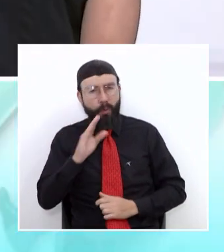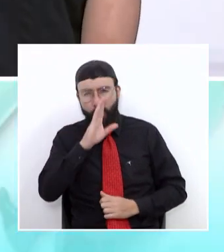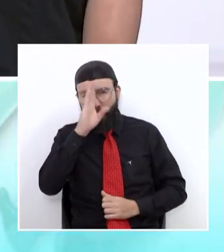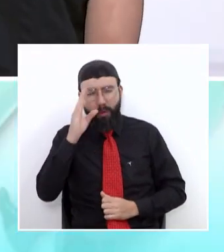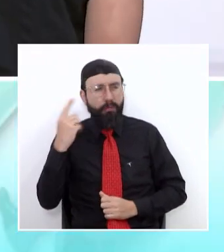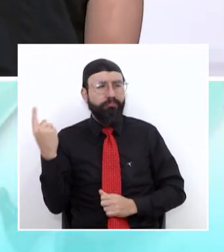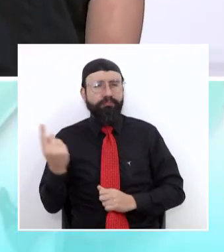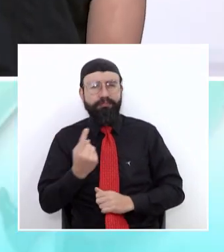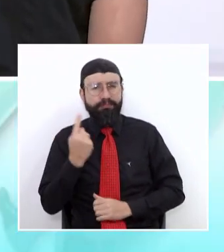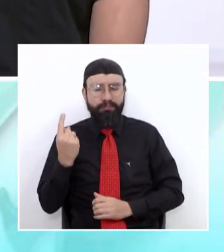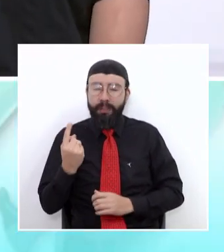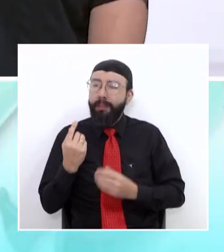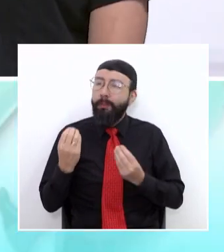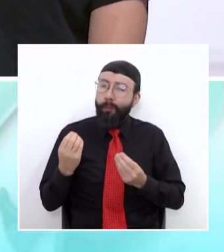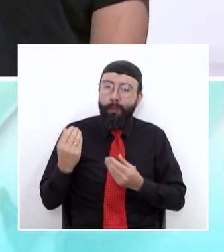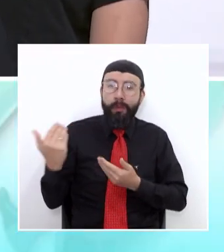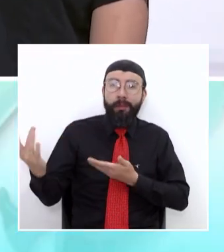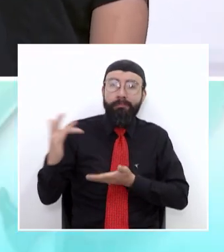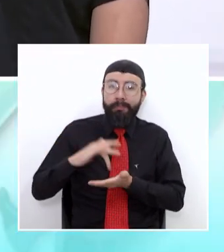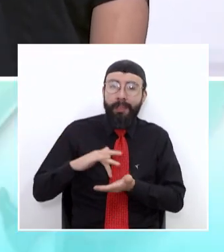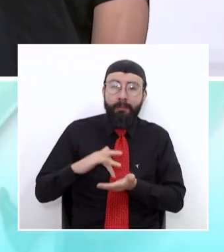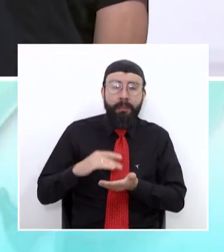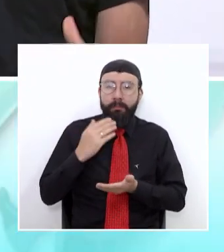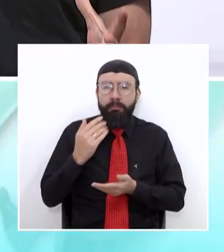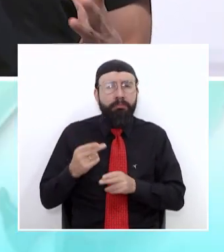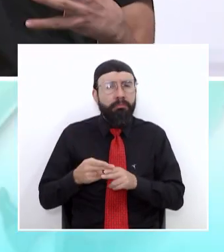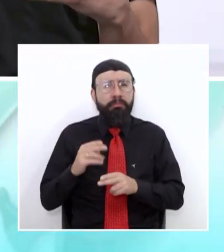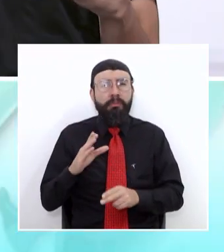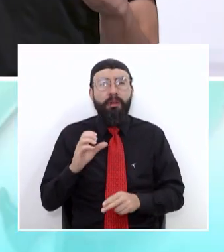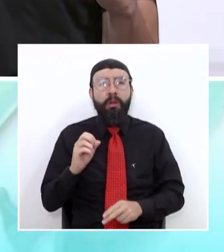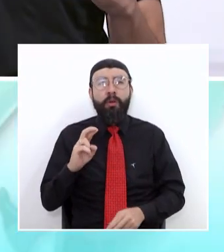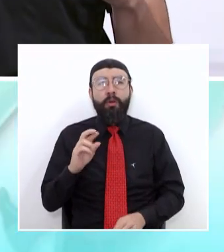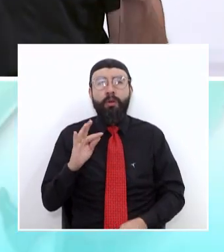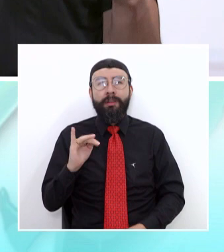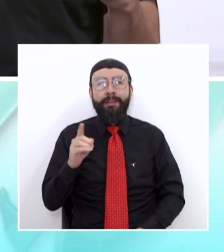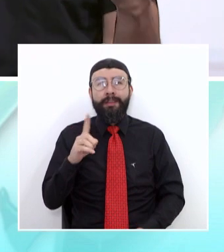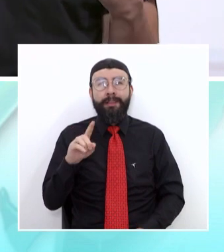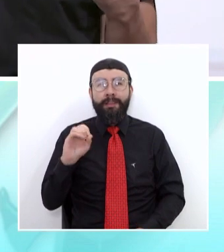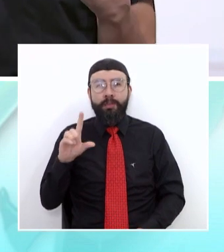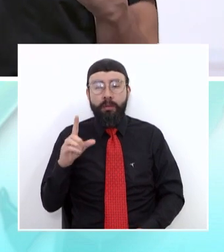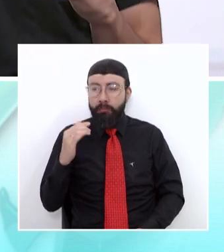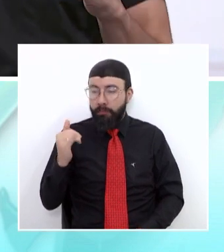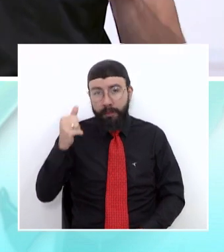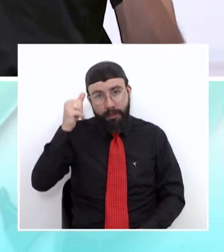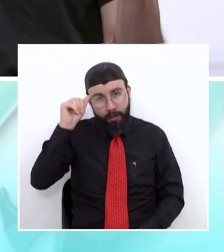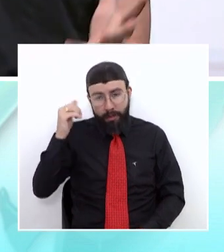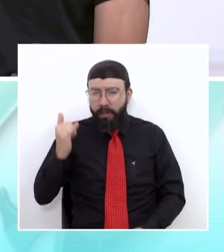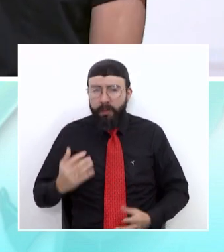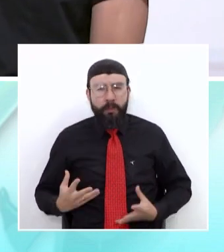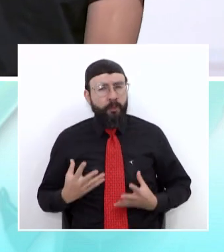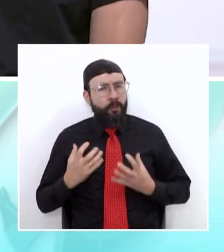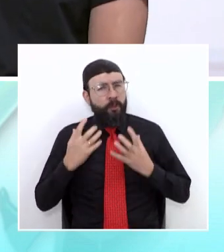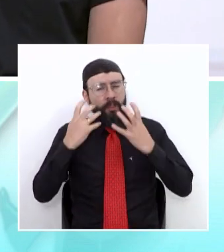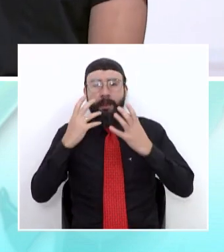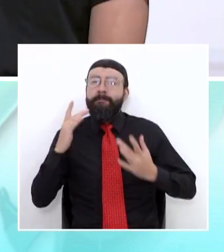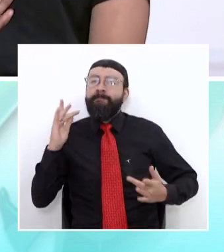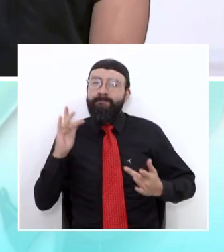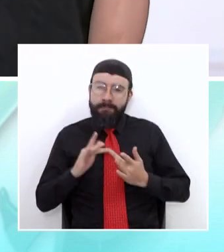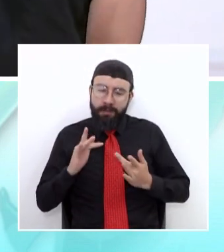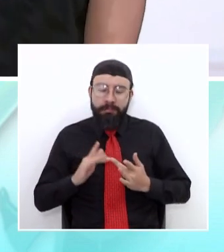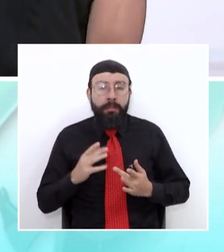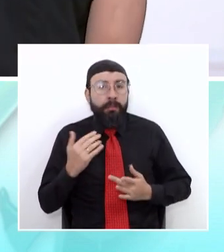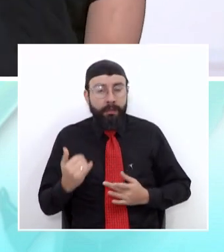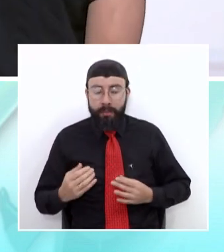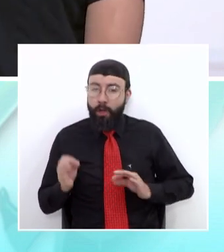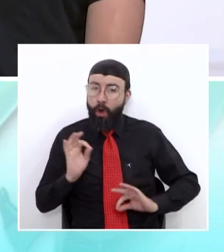y encontrarlo y es del cortisol. El cortisol, recordemos que está totalmente relacionado a nuestros niveles de